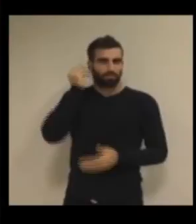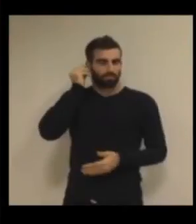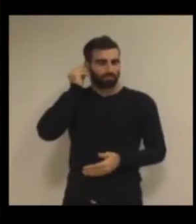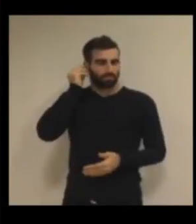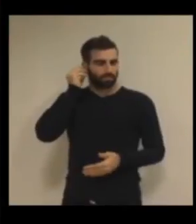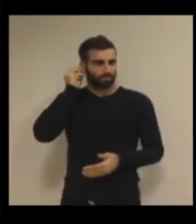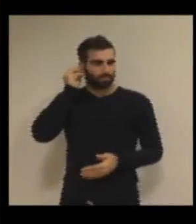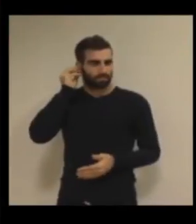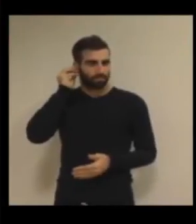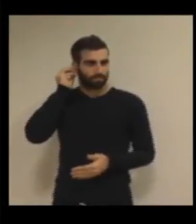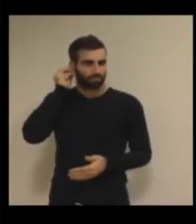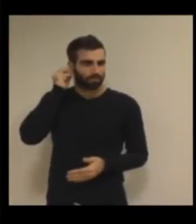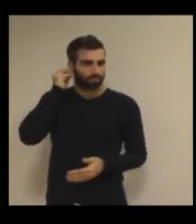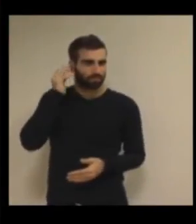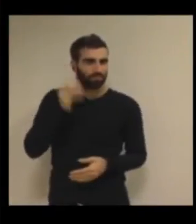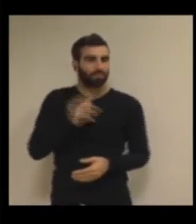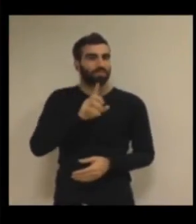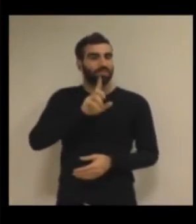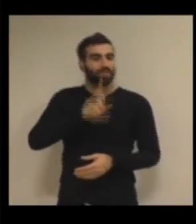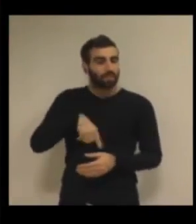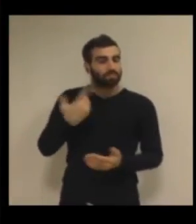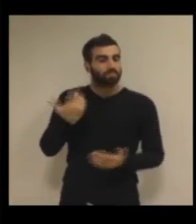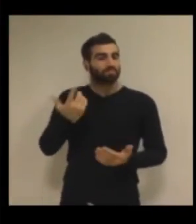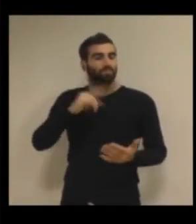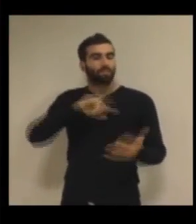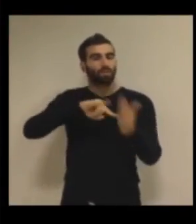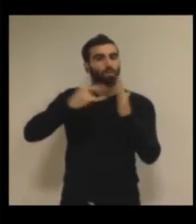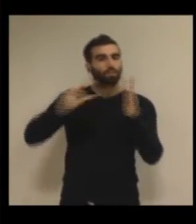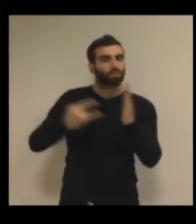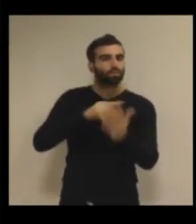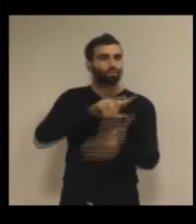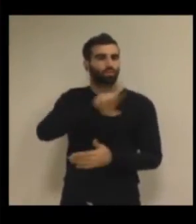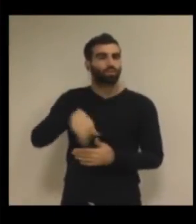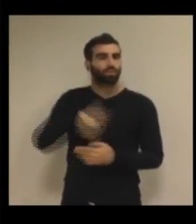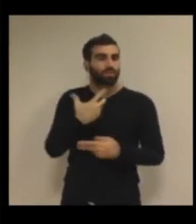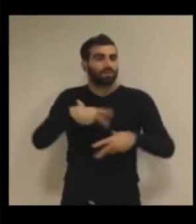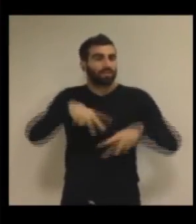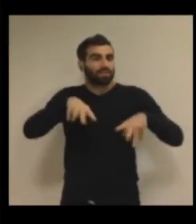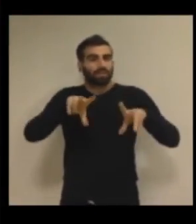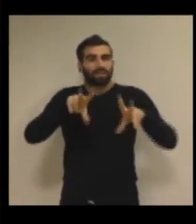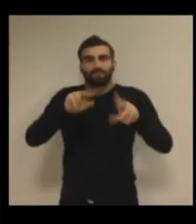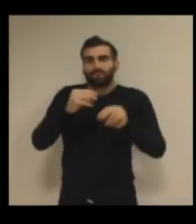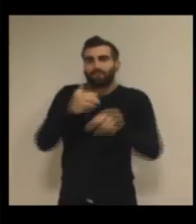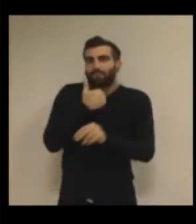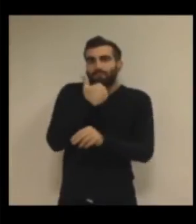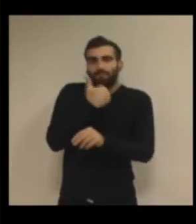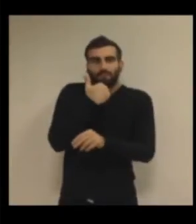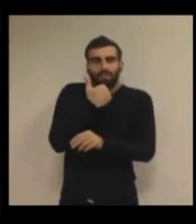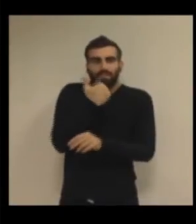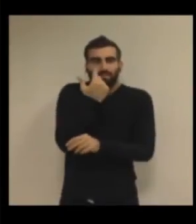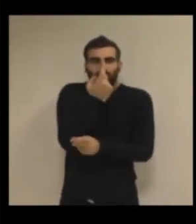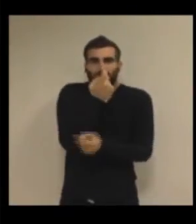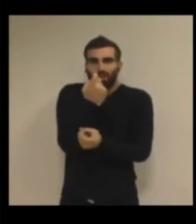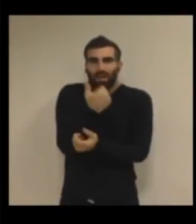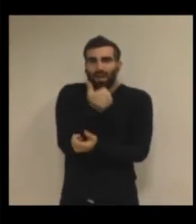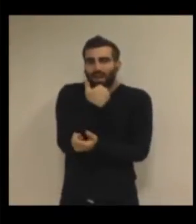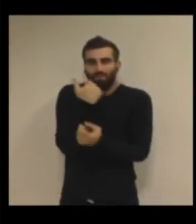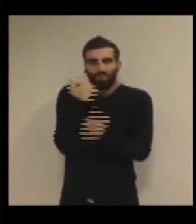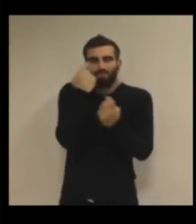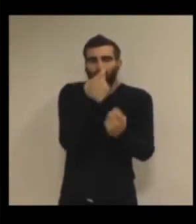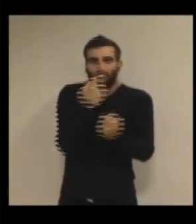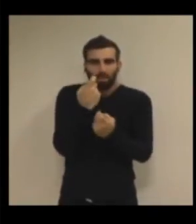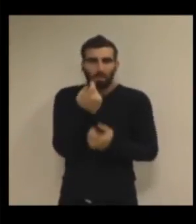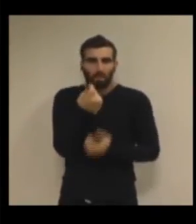que los productos que tenemos, aunque están muy terminados, pues todavía nos quedan, digamos, un poquito de esfuerzo